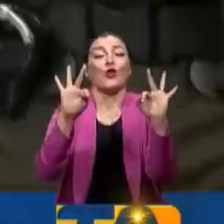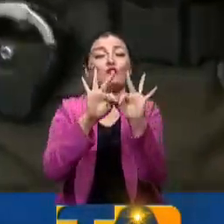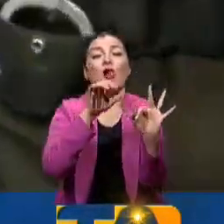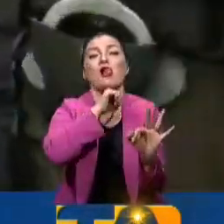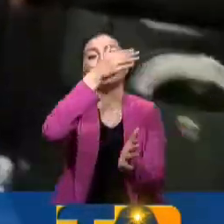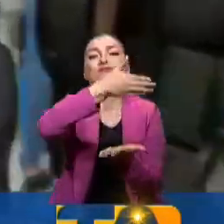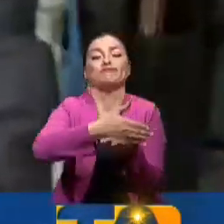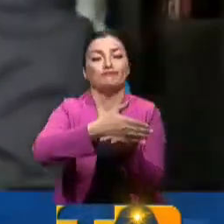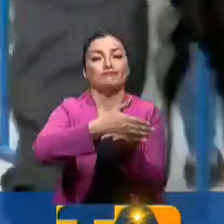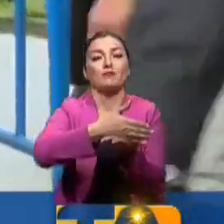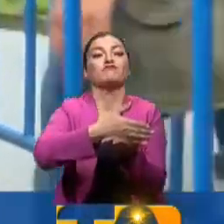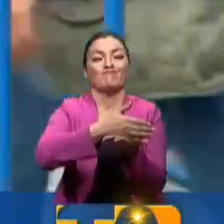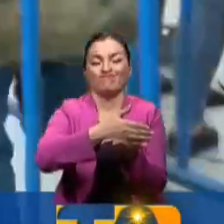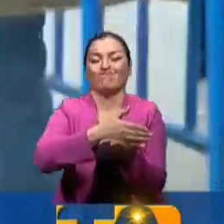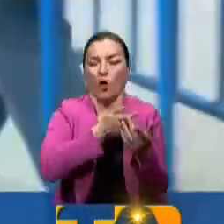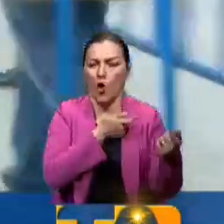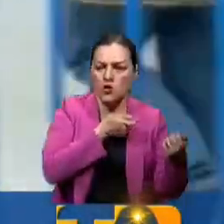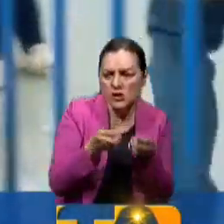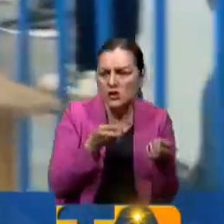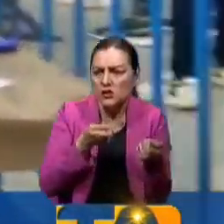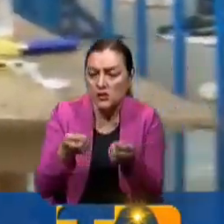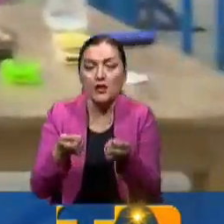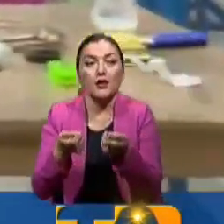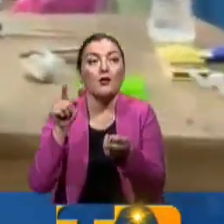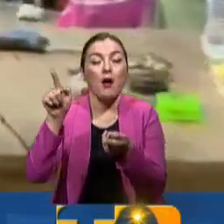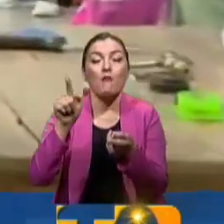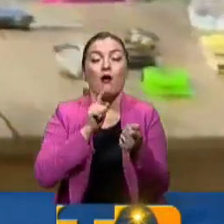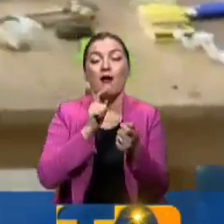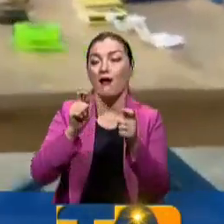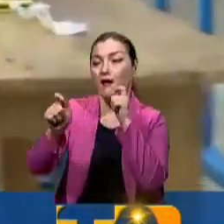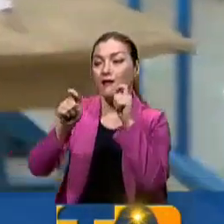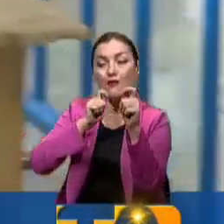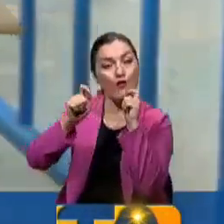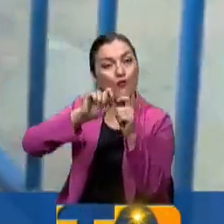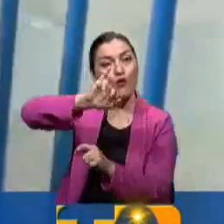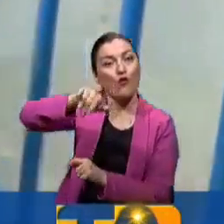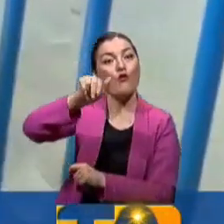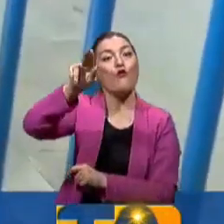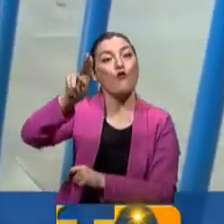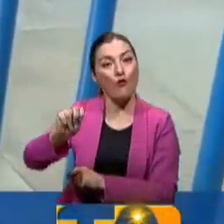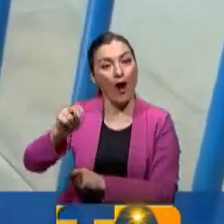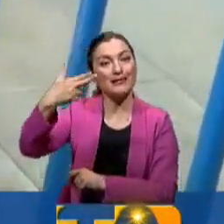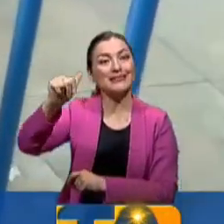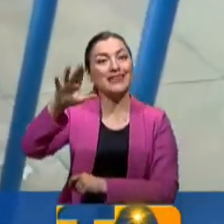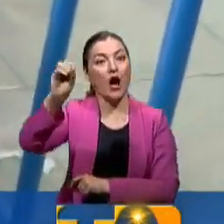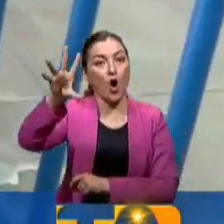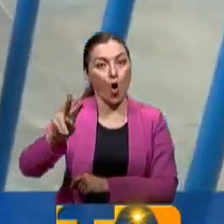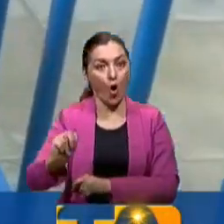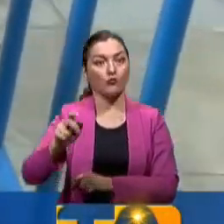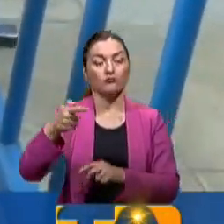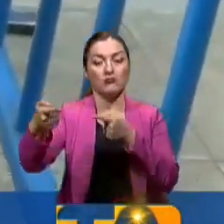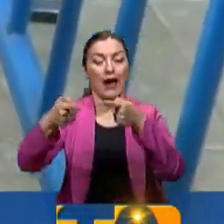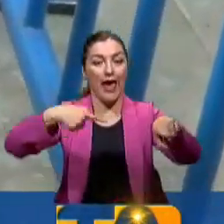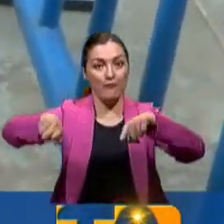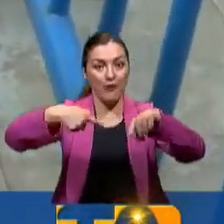erradicar la delincuencia y ayudar con el control. Justamente sobre aquello vamos a conversar con Juan Mauricio Chacón, quien es jefe del distrito.